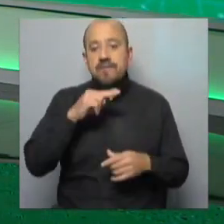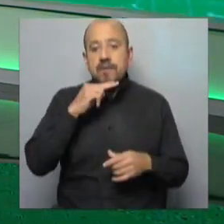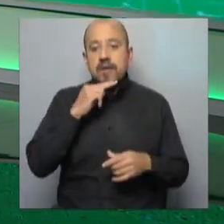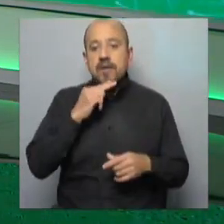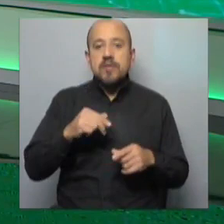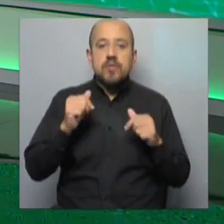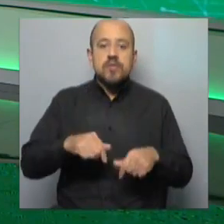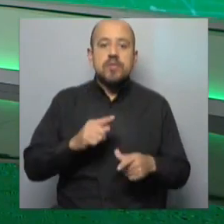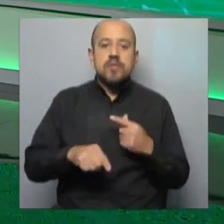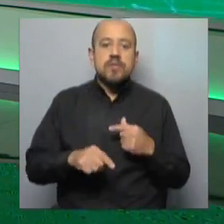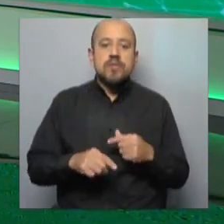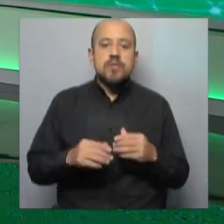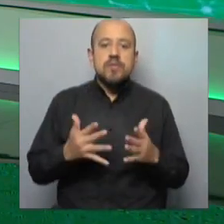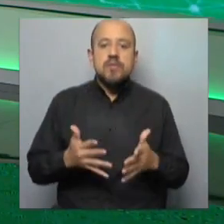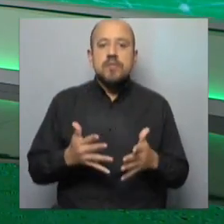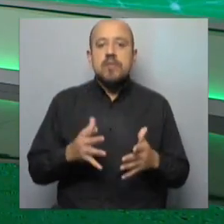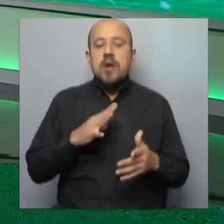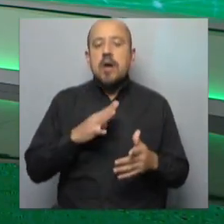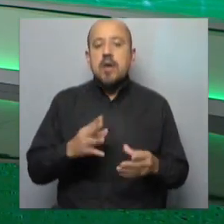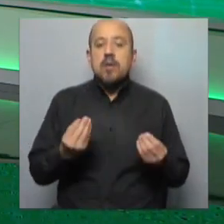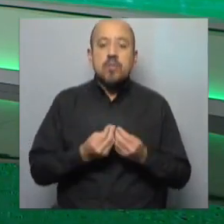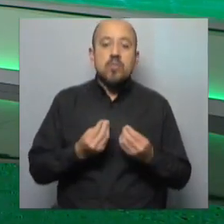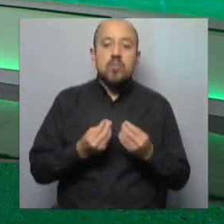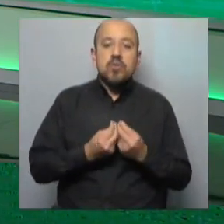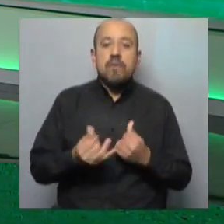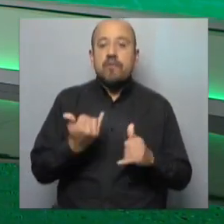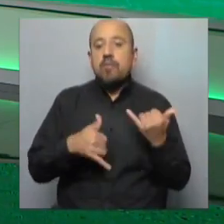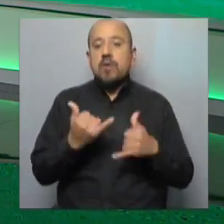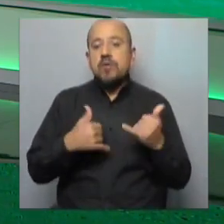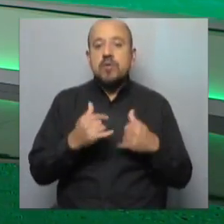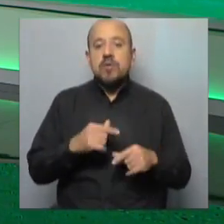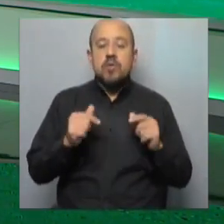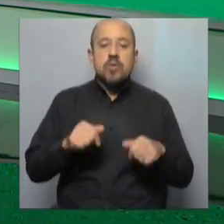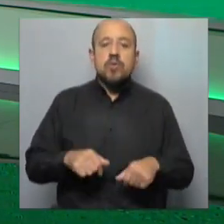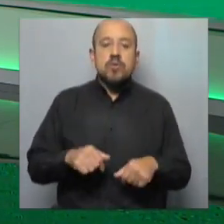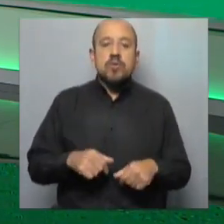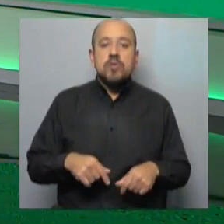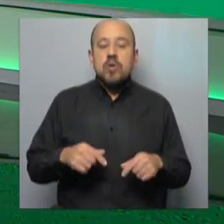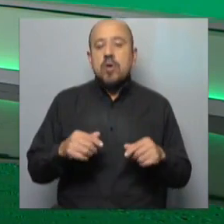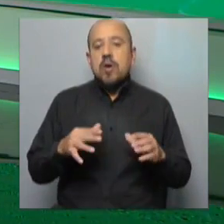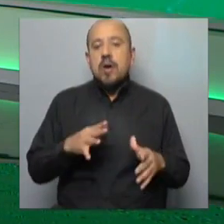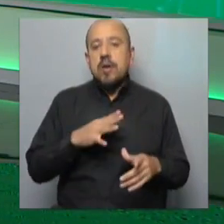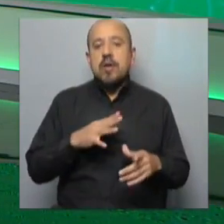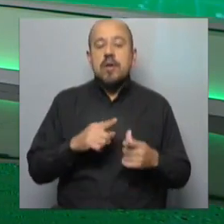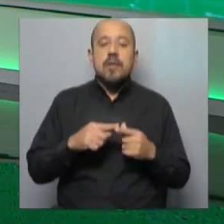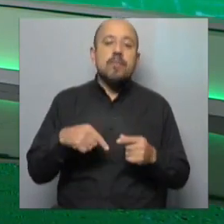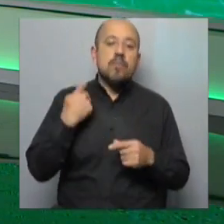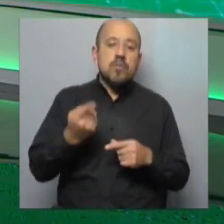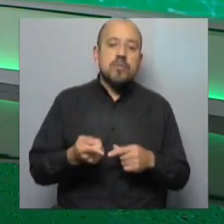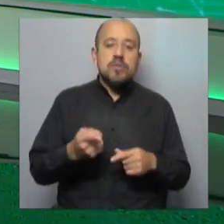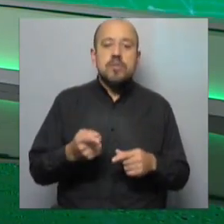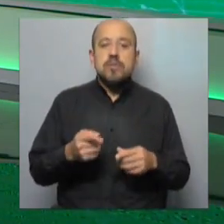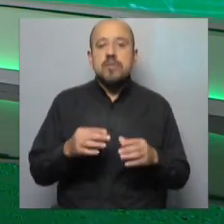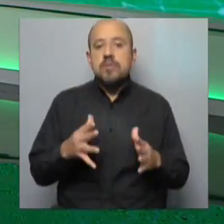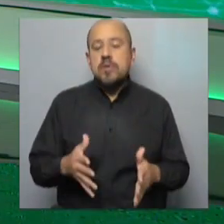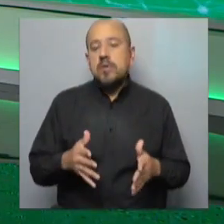conforme avance el programa de hoy tiene mucha movilización hay muchas conmemoraciones en esta jornada y en jornadas venideras cercanas en el